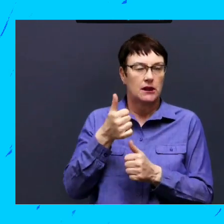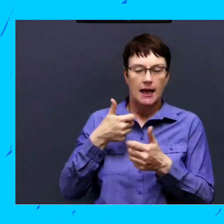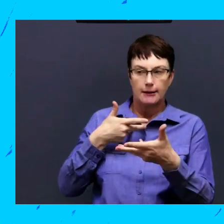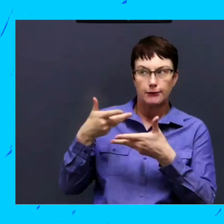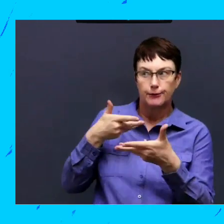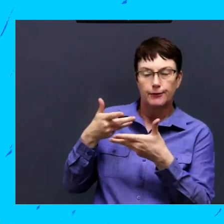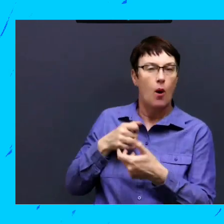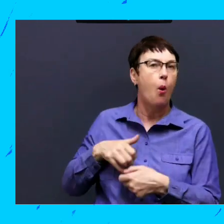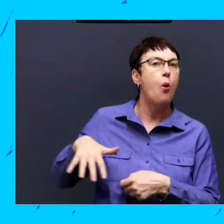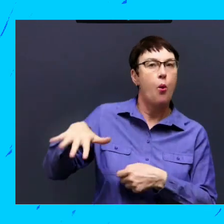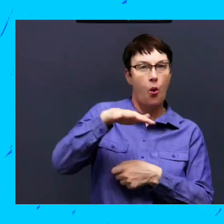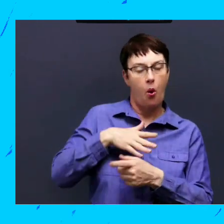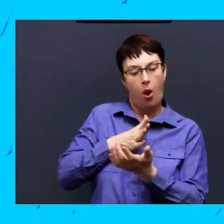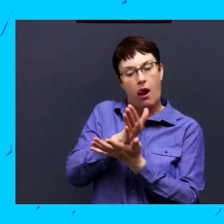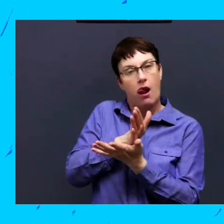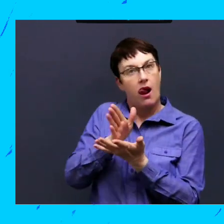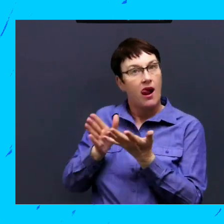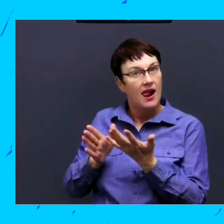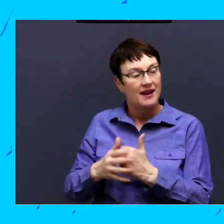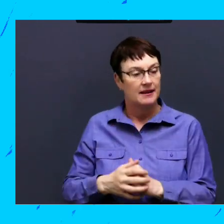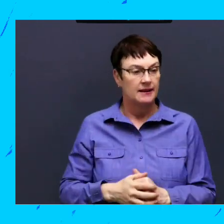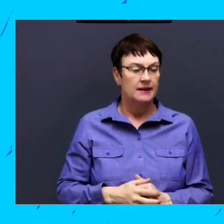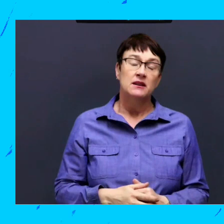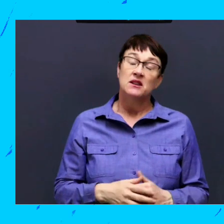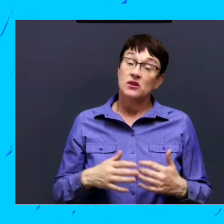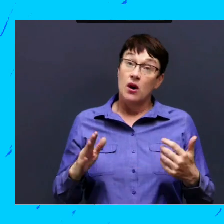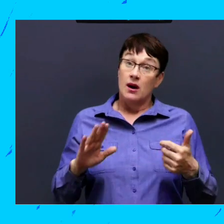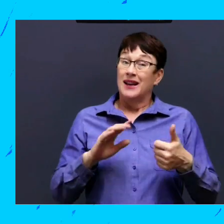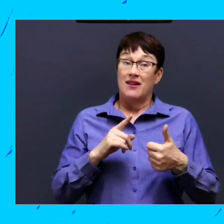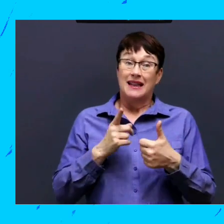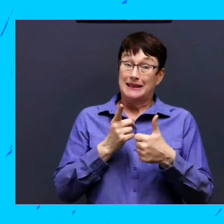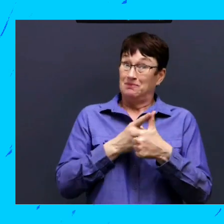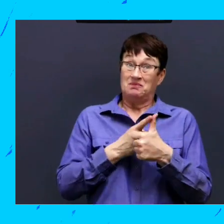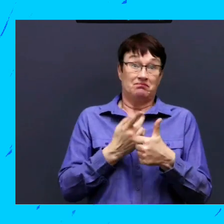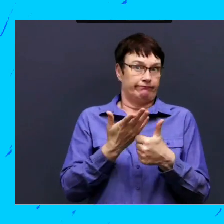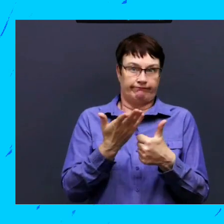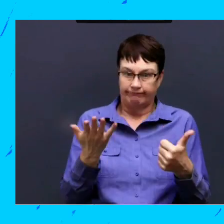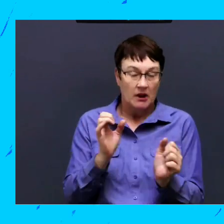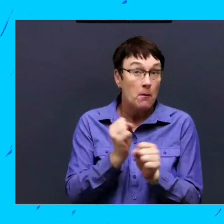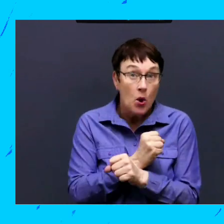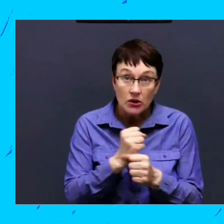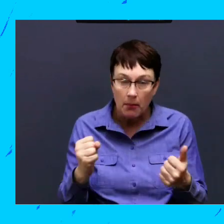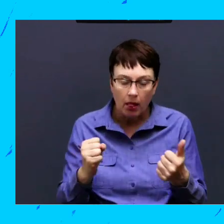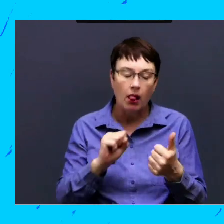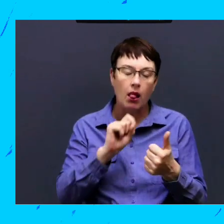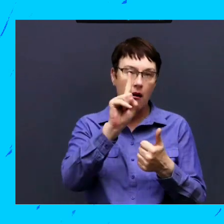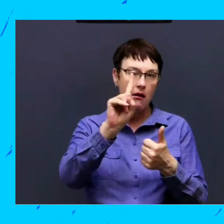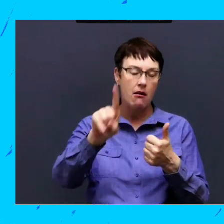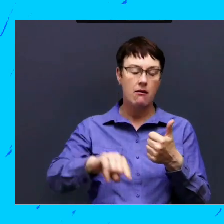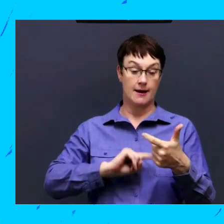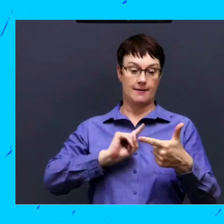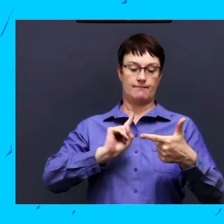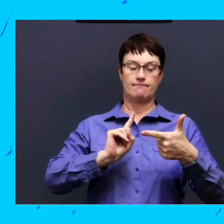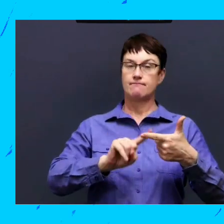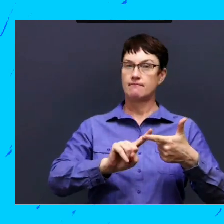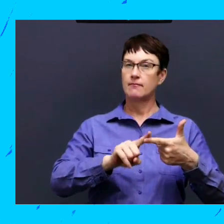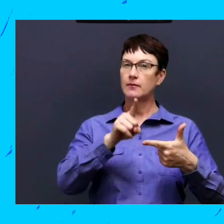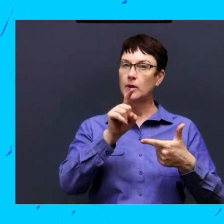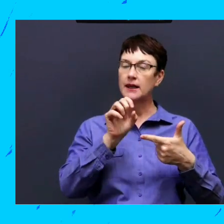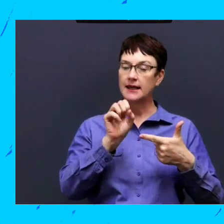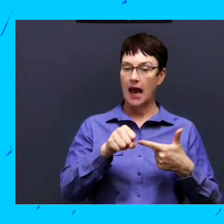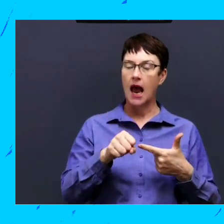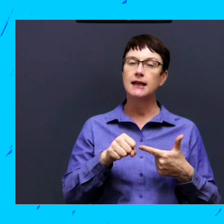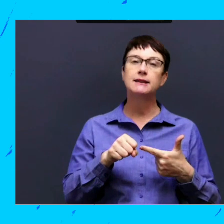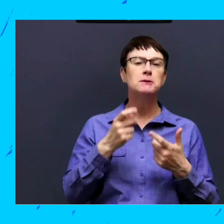segunda cosa es que si no encontramos datos en algunas áreas clave para el bienestar y salud de los